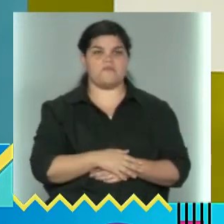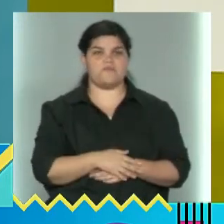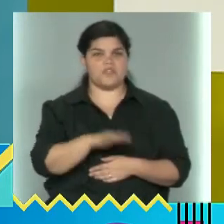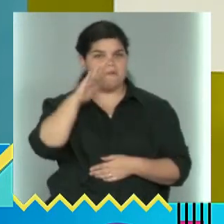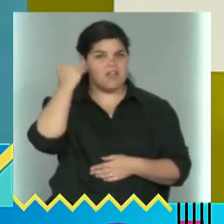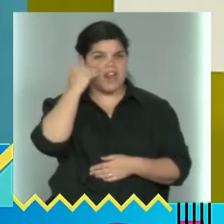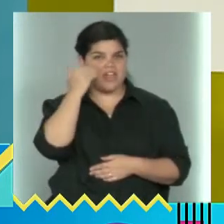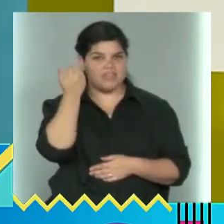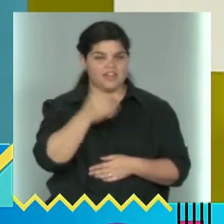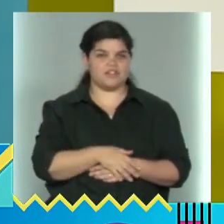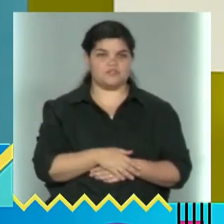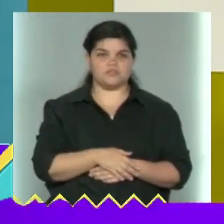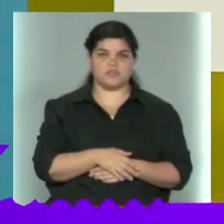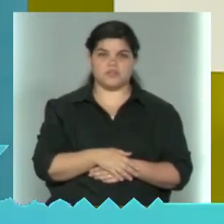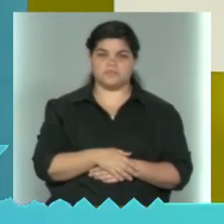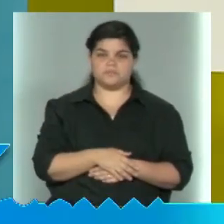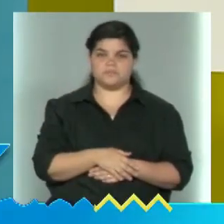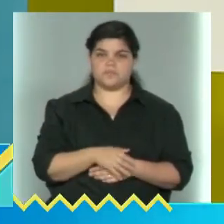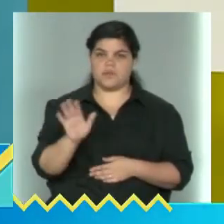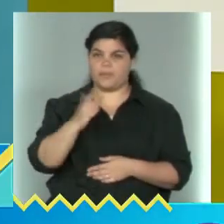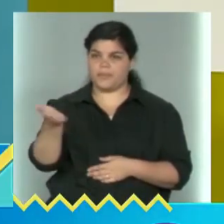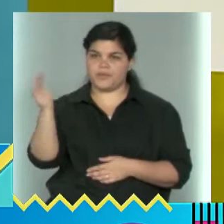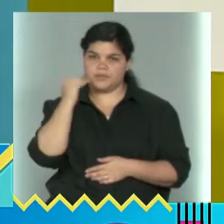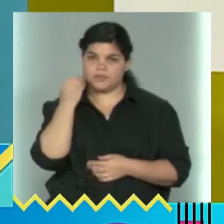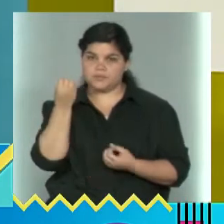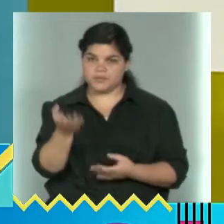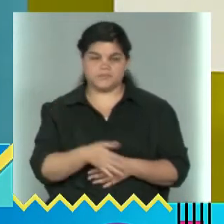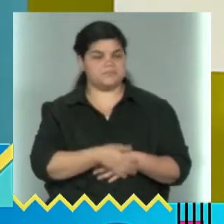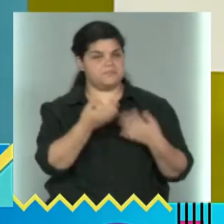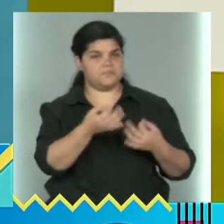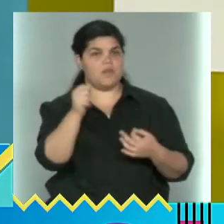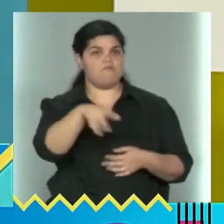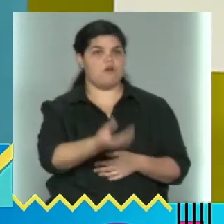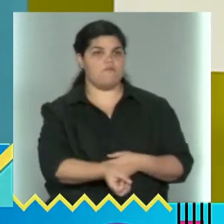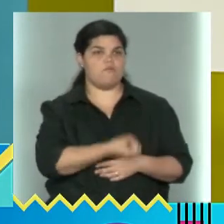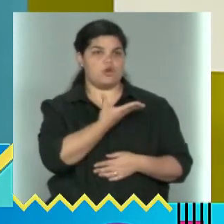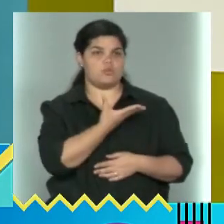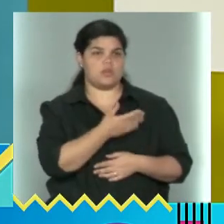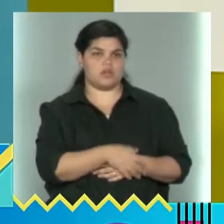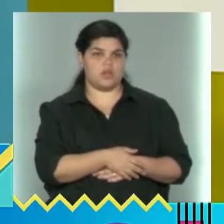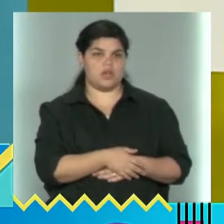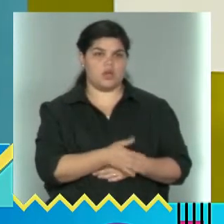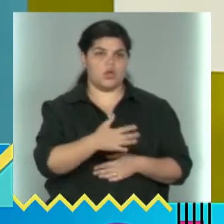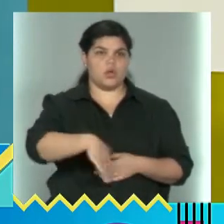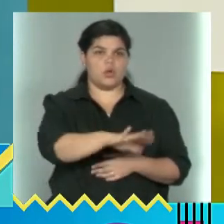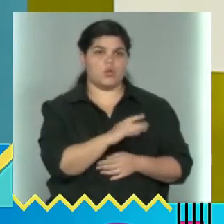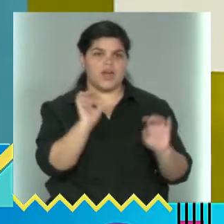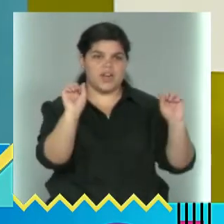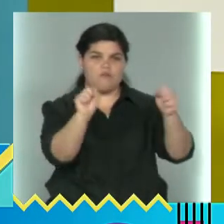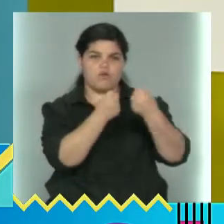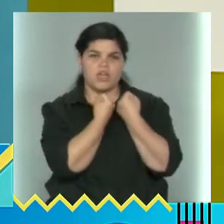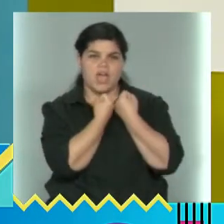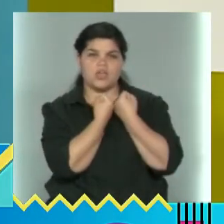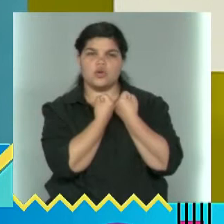tal? ¿Cómo estás? Bien, muy bien. Bueno, te presentamos, vos sos voluntaria de Jungla de Calais, un campo de refugiados sirios en